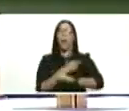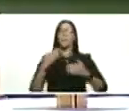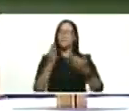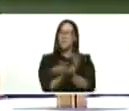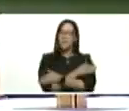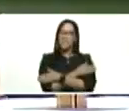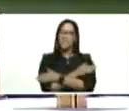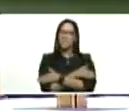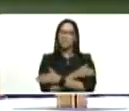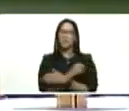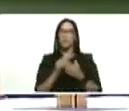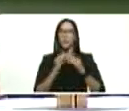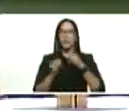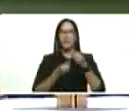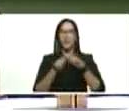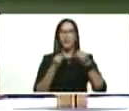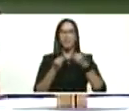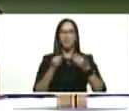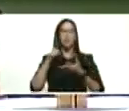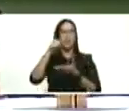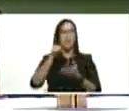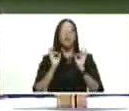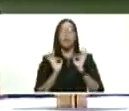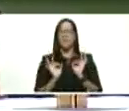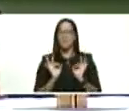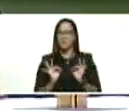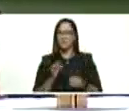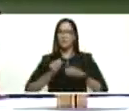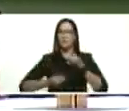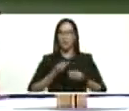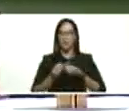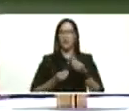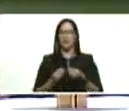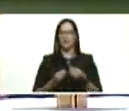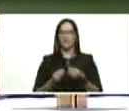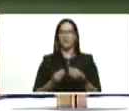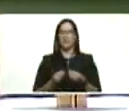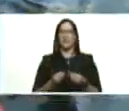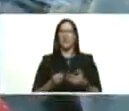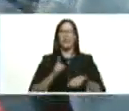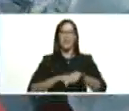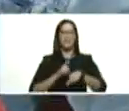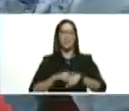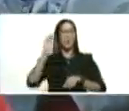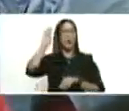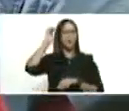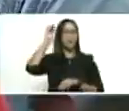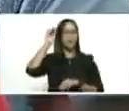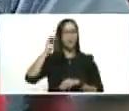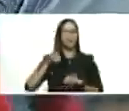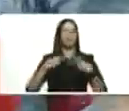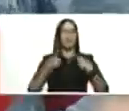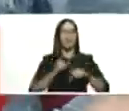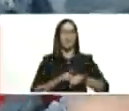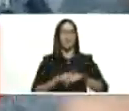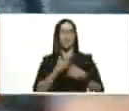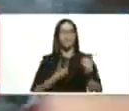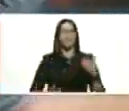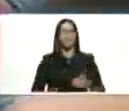felicitaciones por lo que han hecho los CLAP, pero sobre todo por lo que harán de hacer en el tiempo futuro, en esta nueva época,